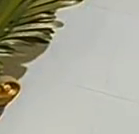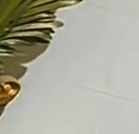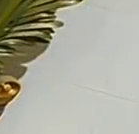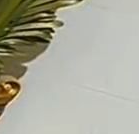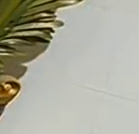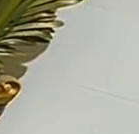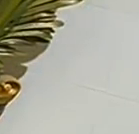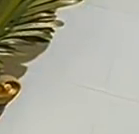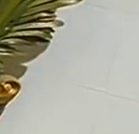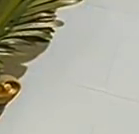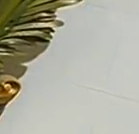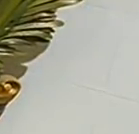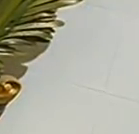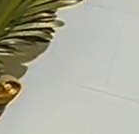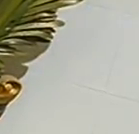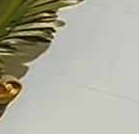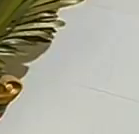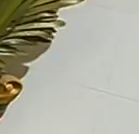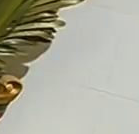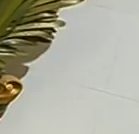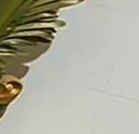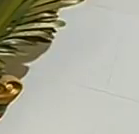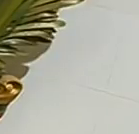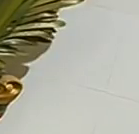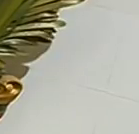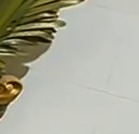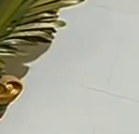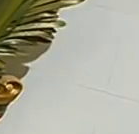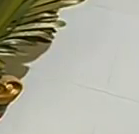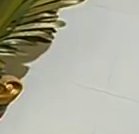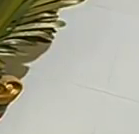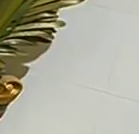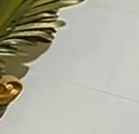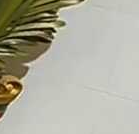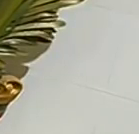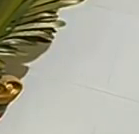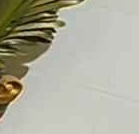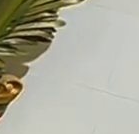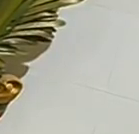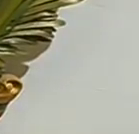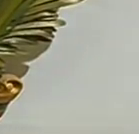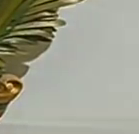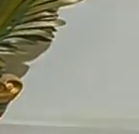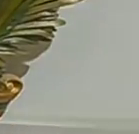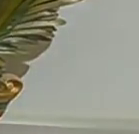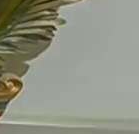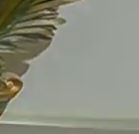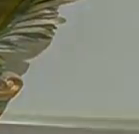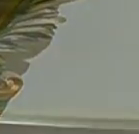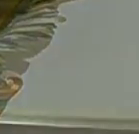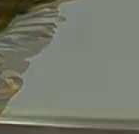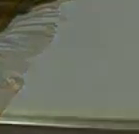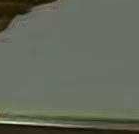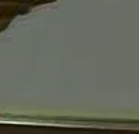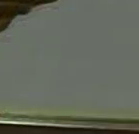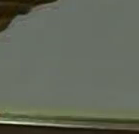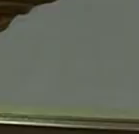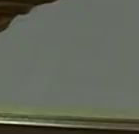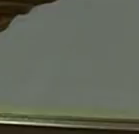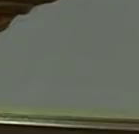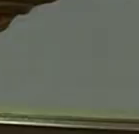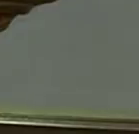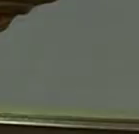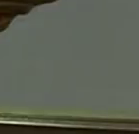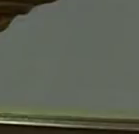democracia nacional. También enviaba un mensaje de agradecimiento y reconocimiento al presidente, ante todo, de la República Bolivariana de